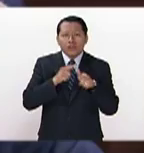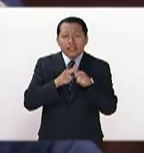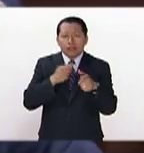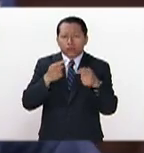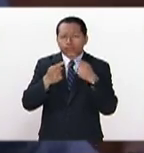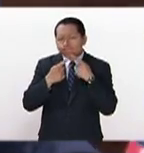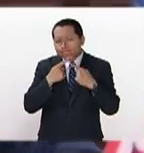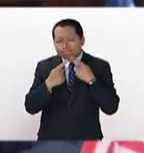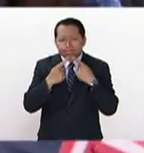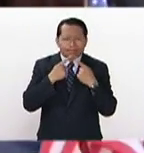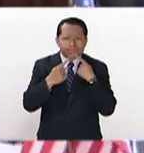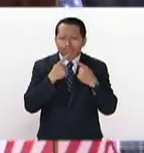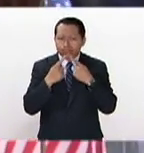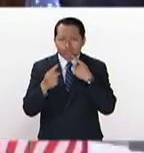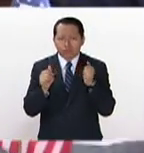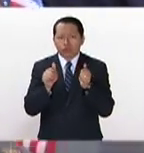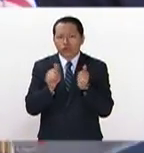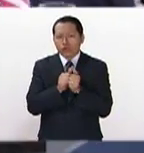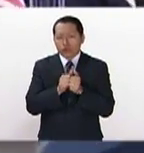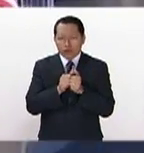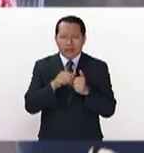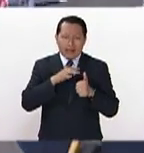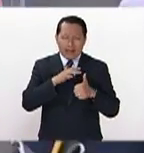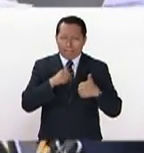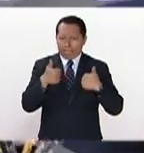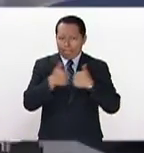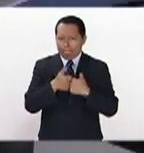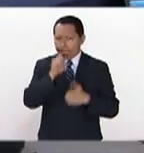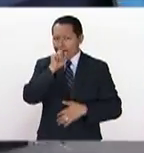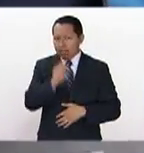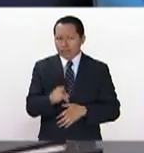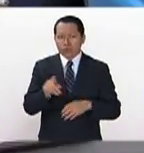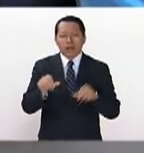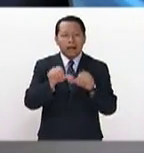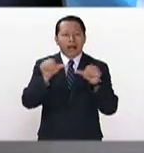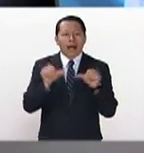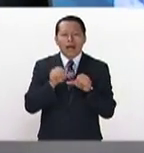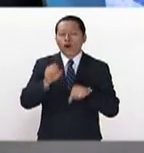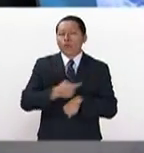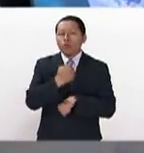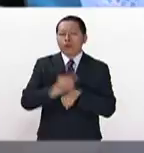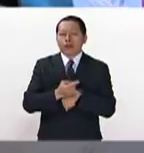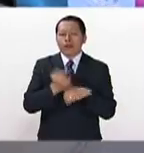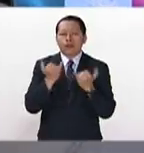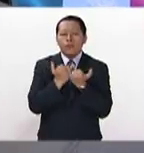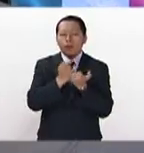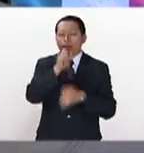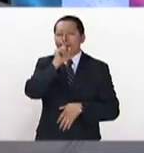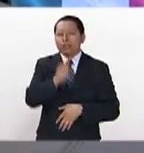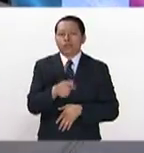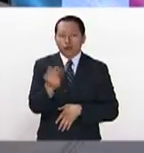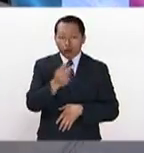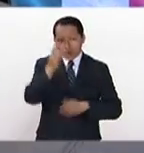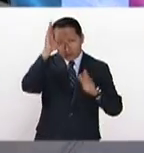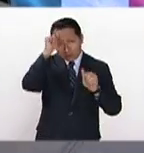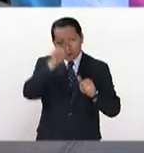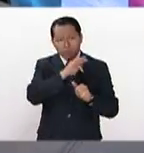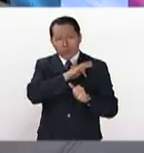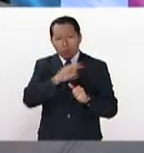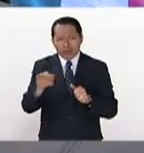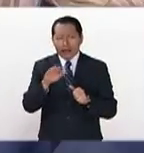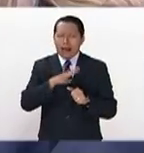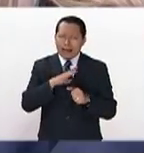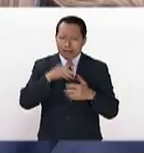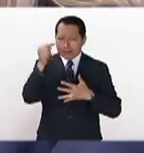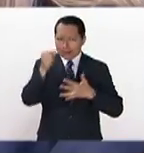diálogo y sobre el potencial de la frontera común como un área de oportunidad. Además, coincidieron en la necesidad de enfrentar